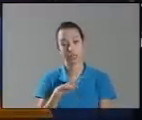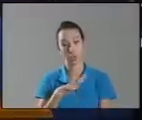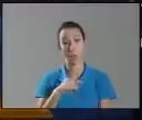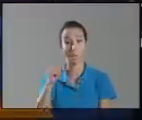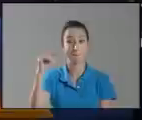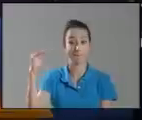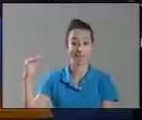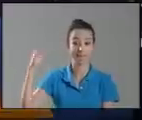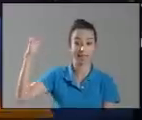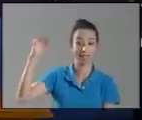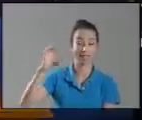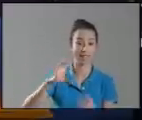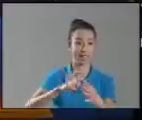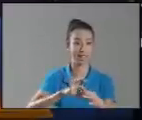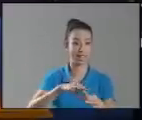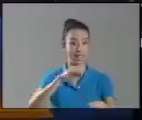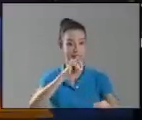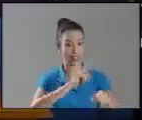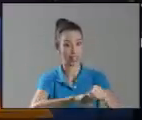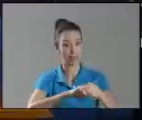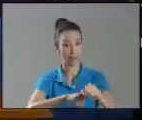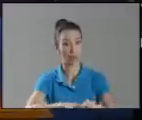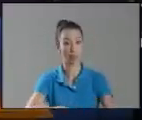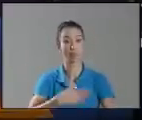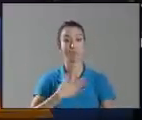es menos el tiempo, tengo que medirme.